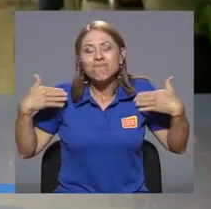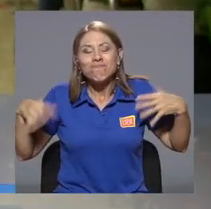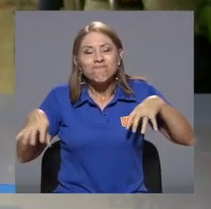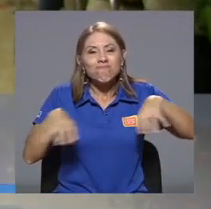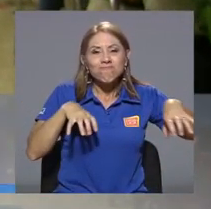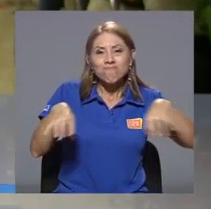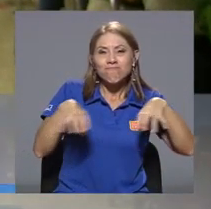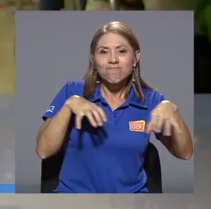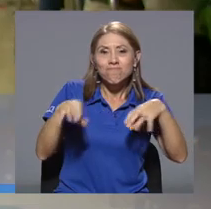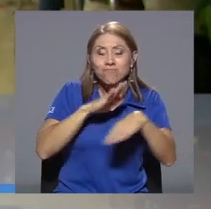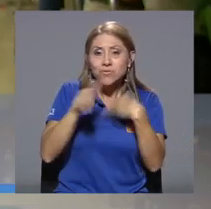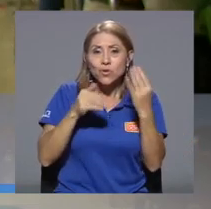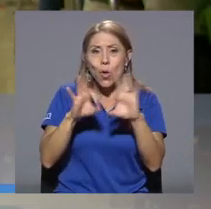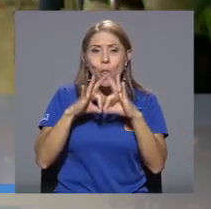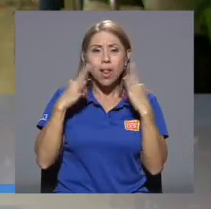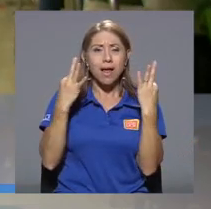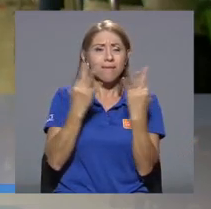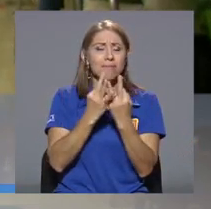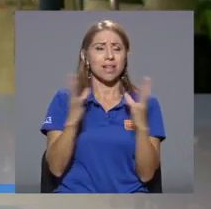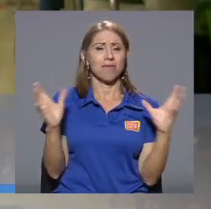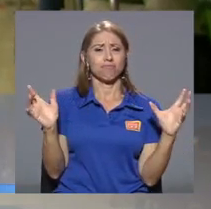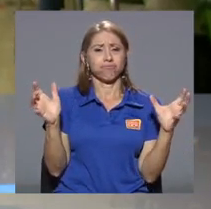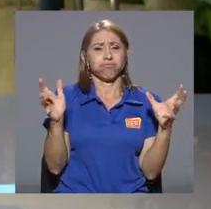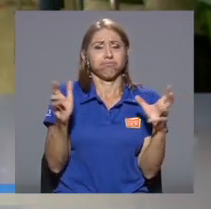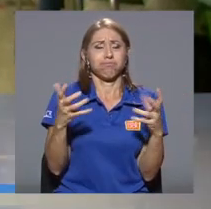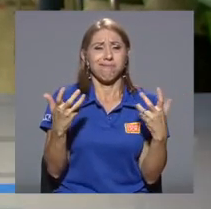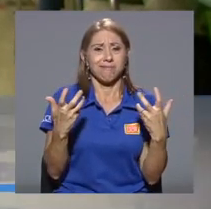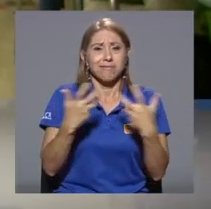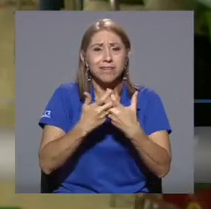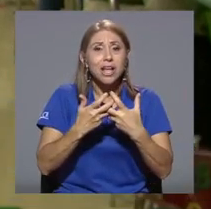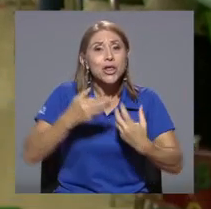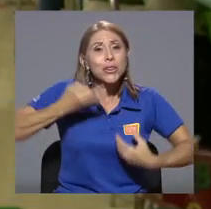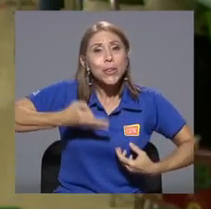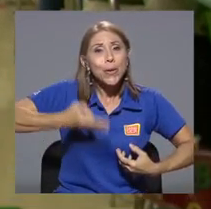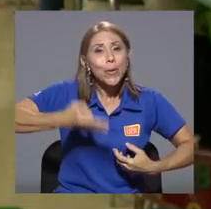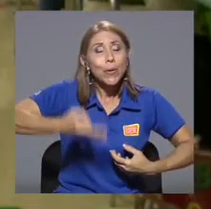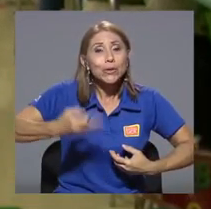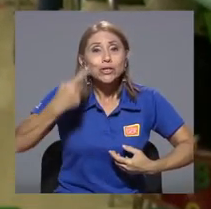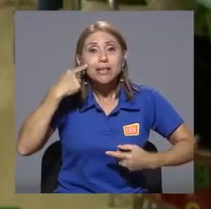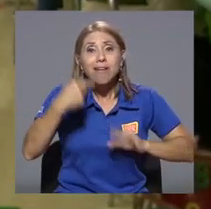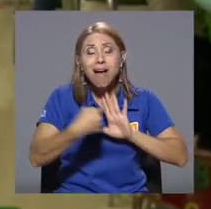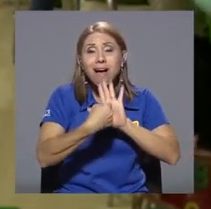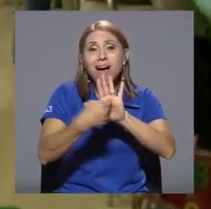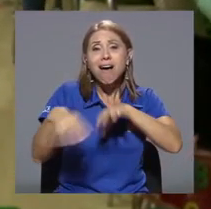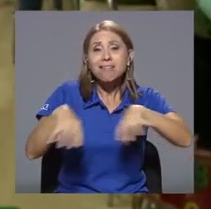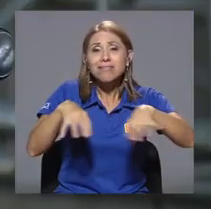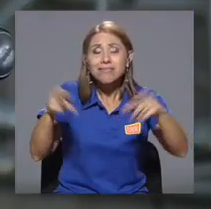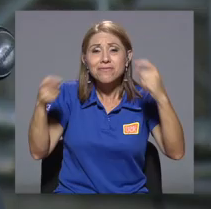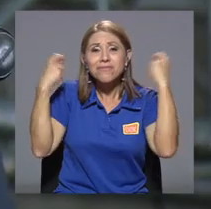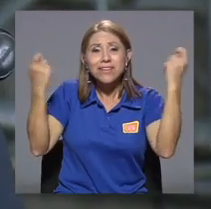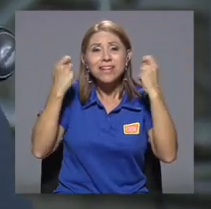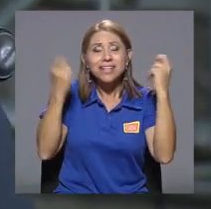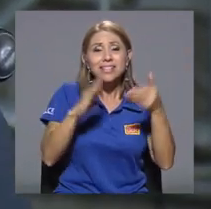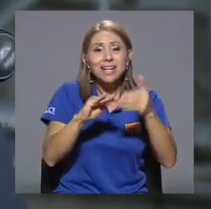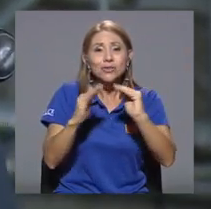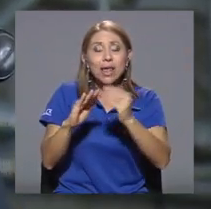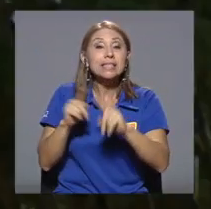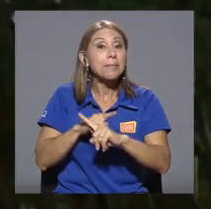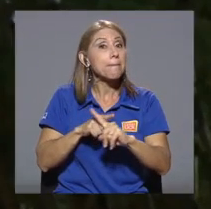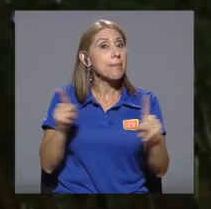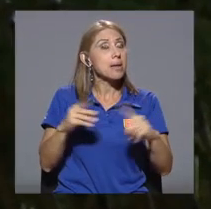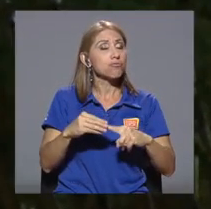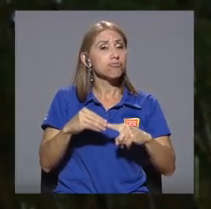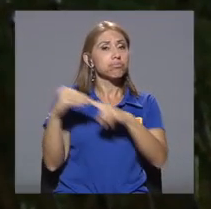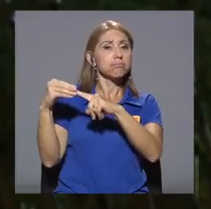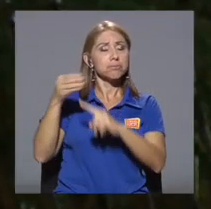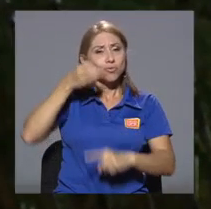es unión de toda la familia. Todos los días hay ferias en las ciudades, pero sobre todo es un evento cultural.